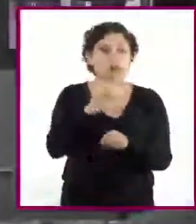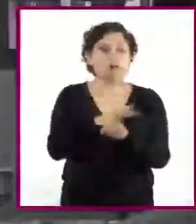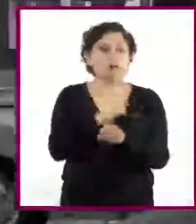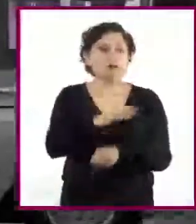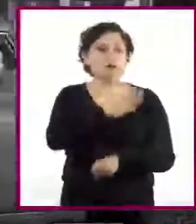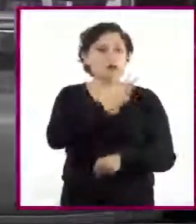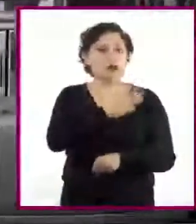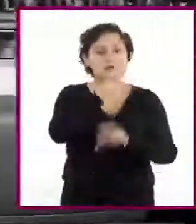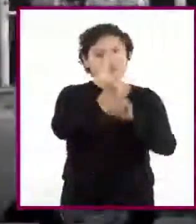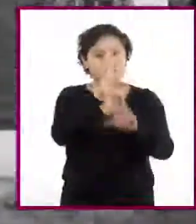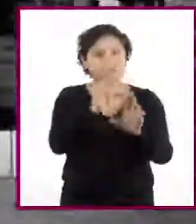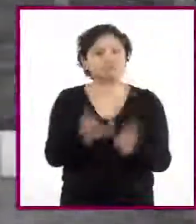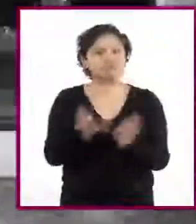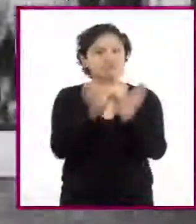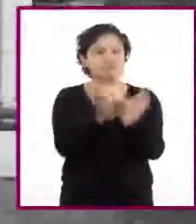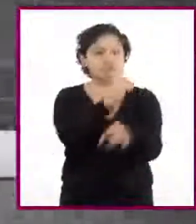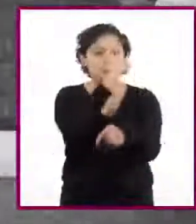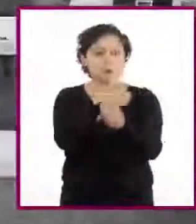preferencia.